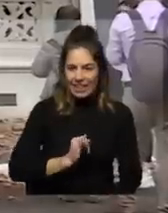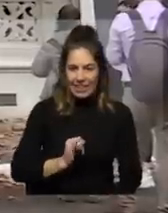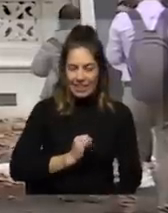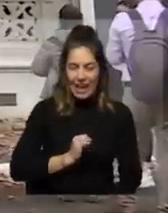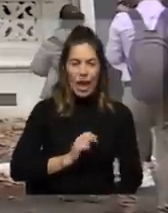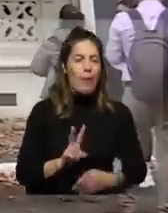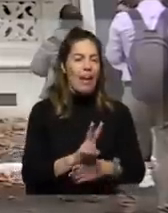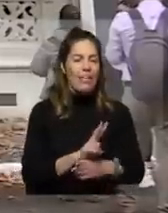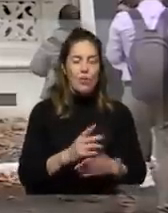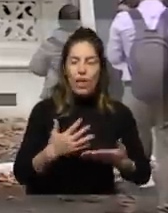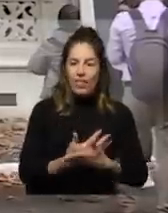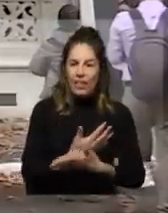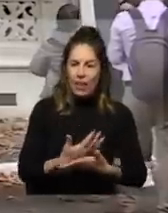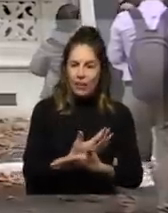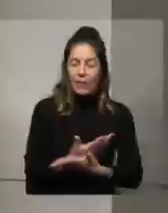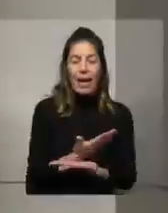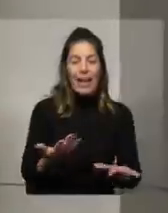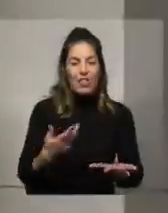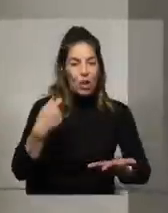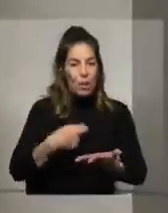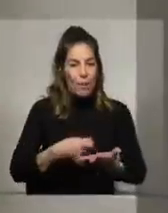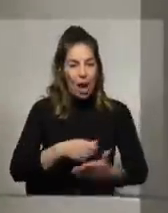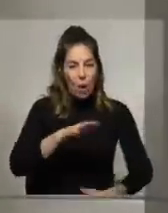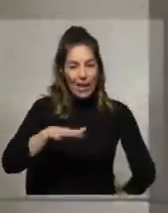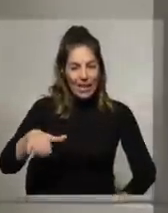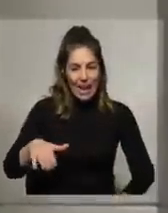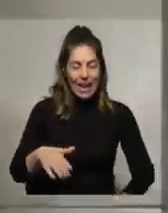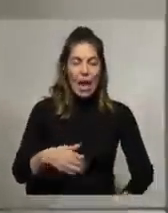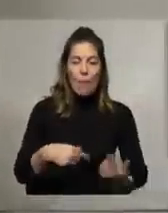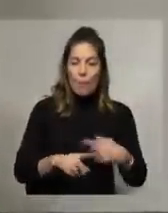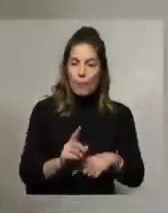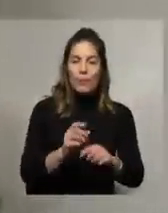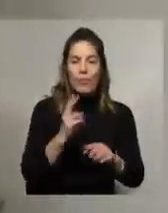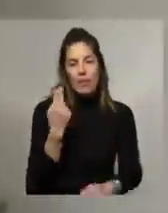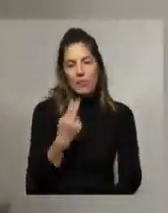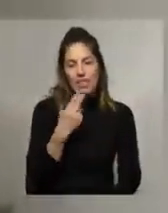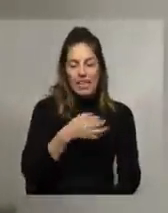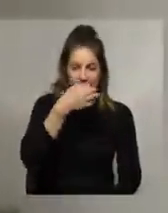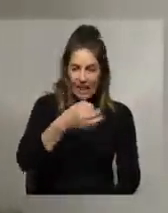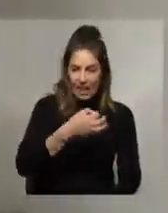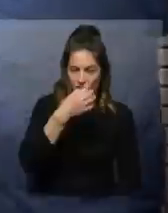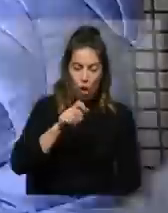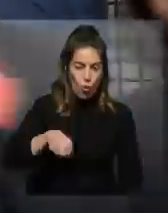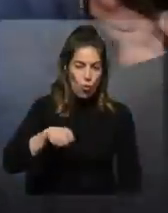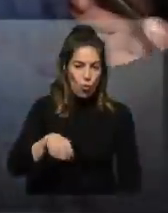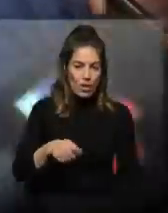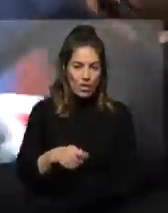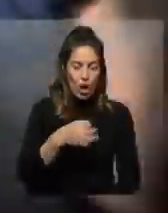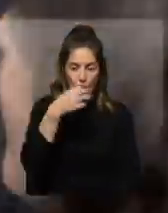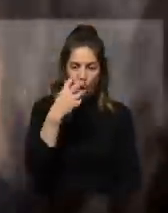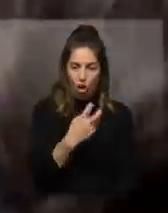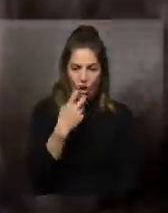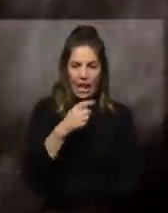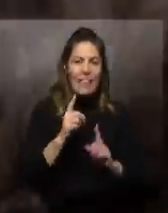de las víctimas en caso de explotación sexual de menores para evitar daños y permitir sus declaraciones en el juicio oral además cuando se trata de